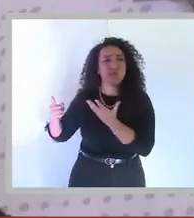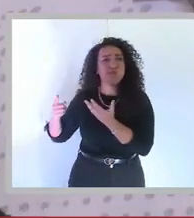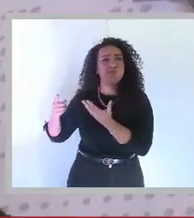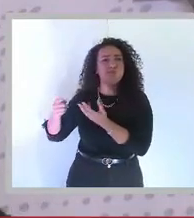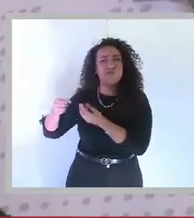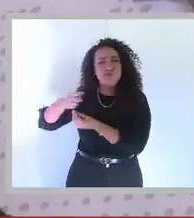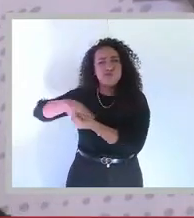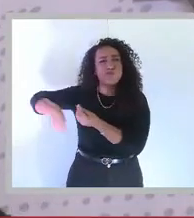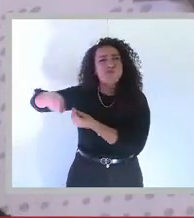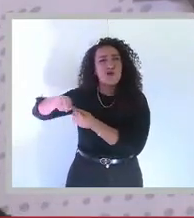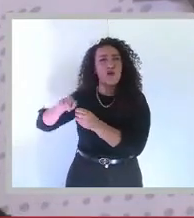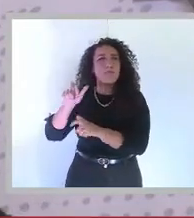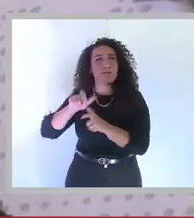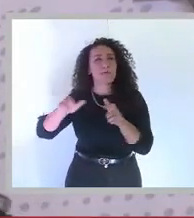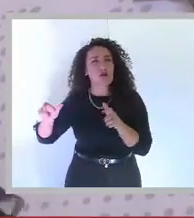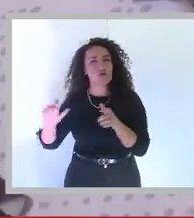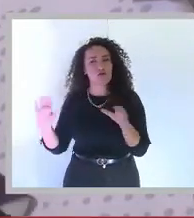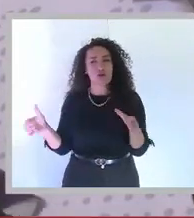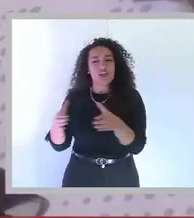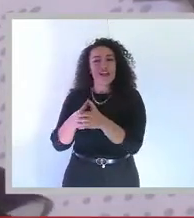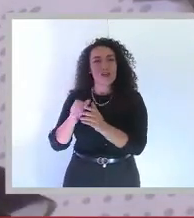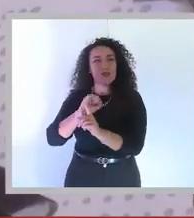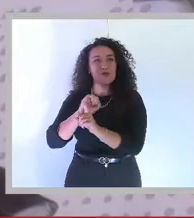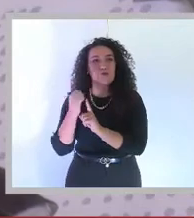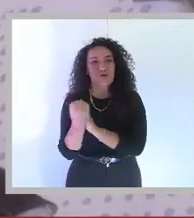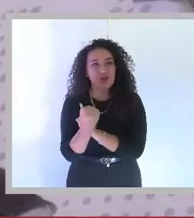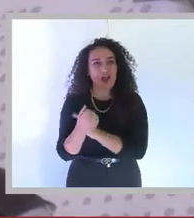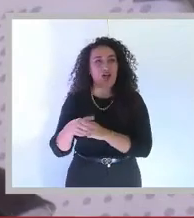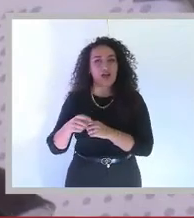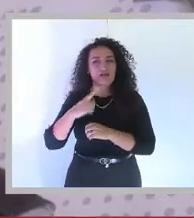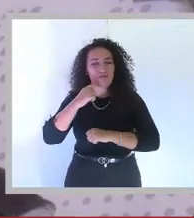movimientos sociales, ahí estoy viendo